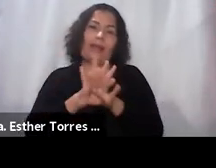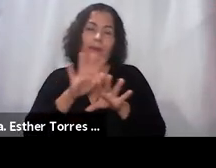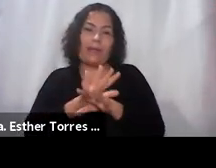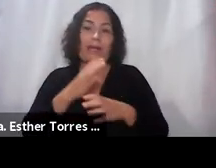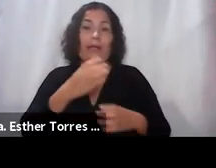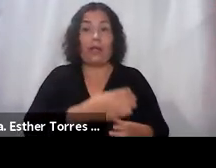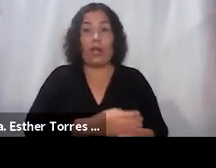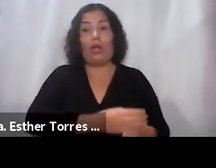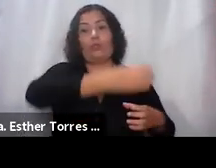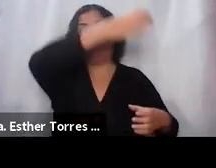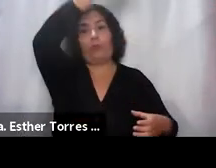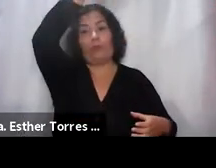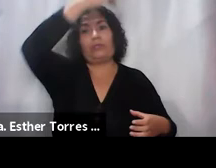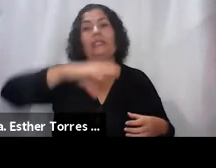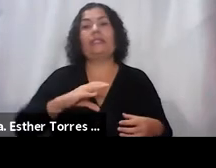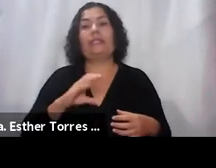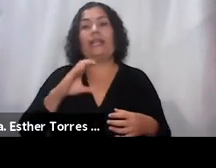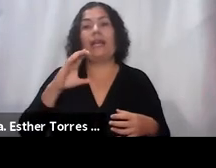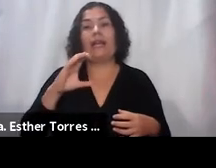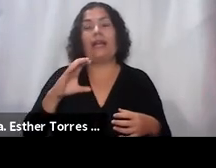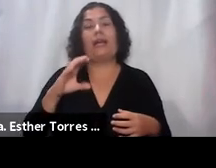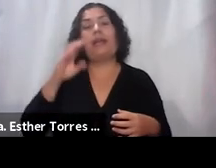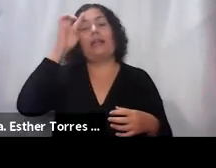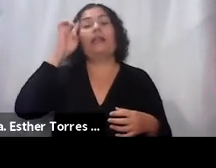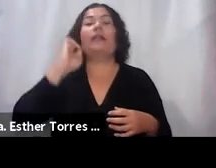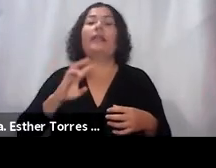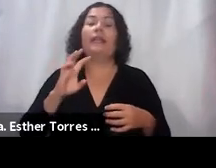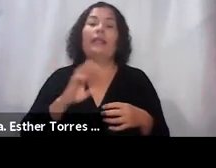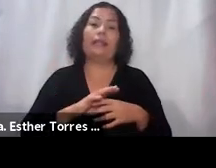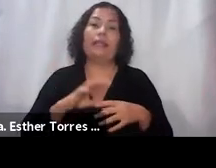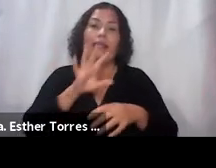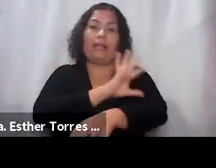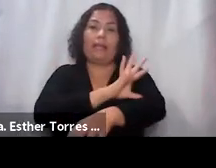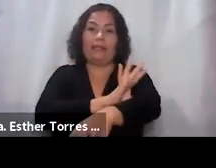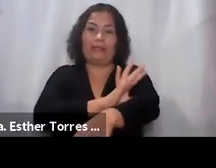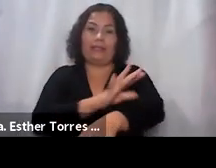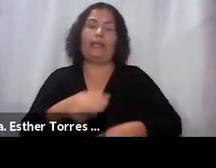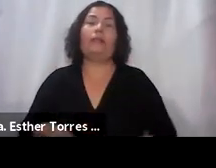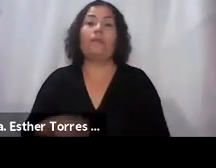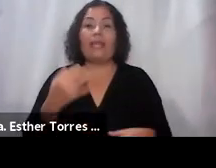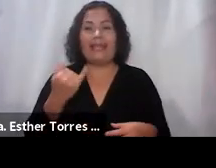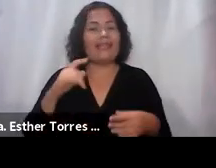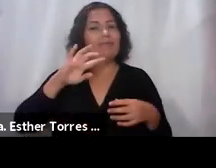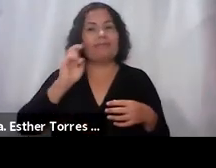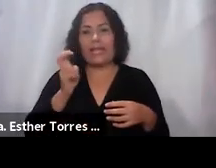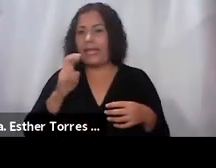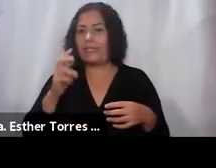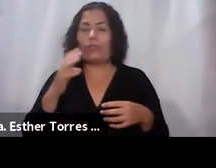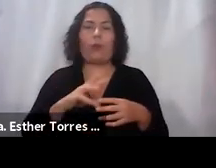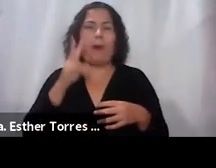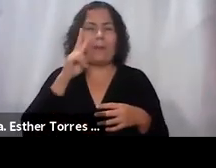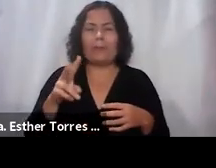de Electricidad y de Telecomunicaciones. Y este fue un punto que vimos en casi todos los proyectos,